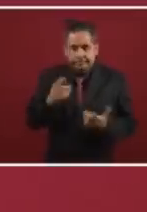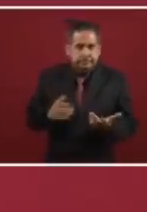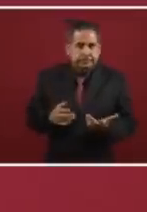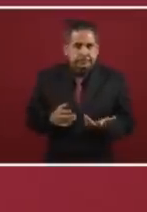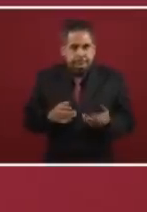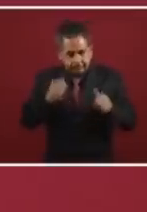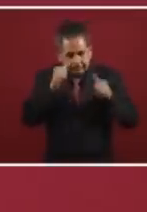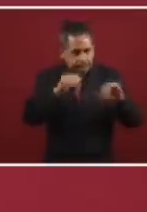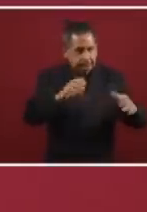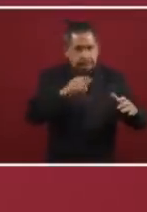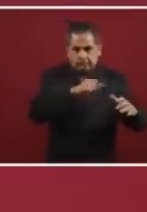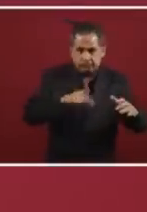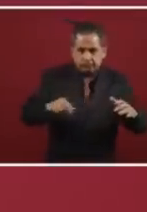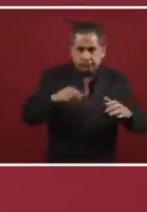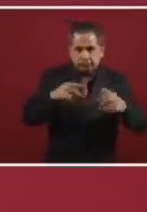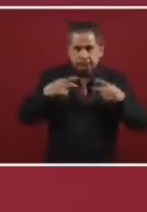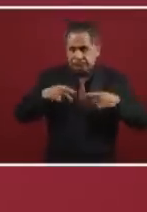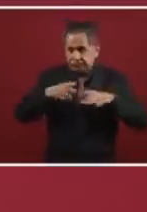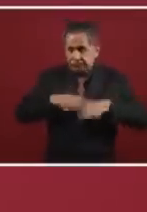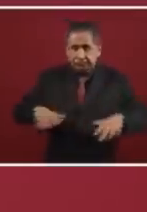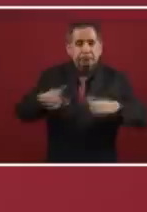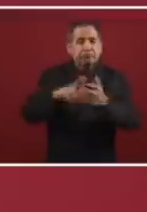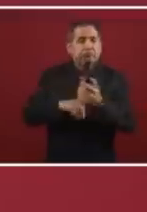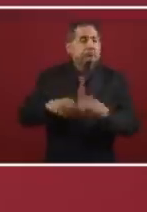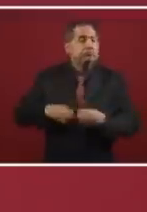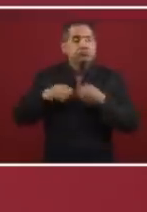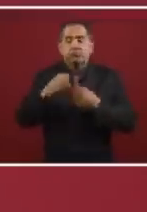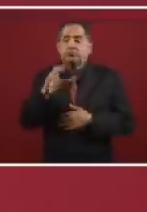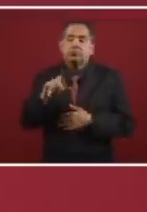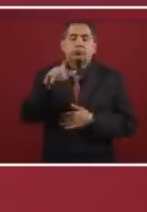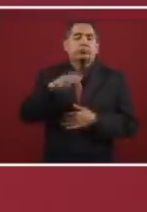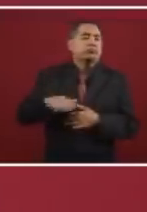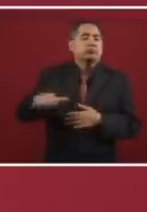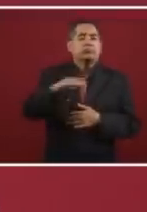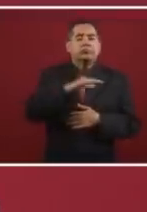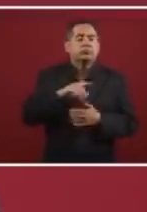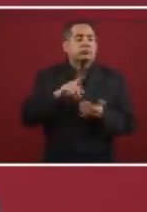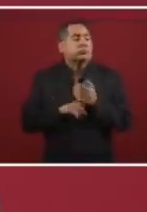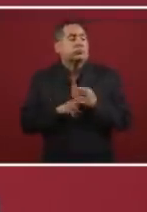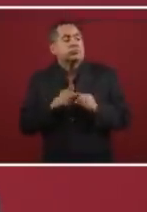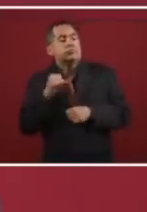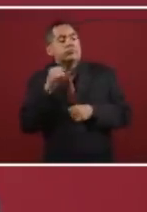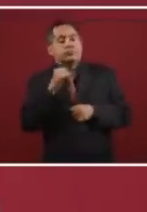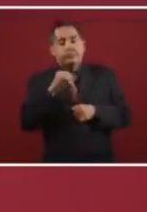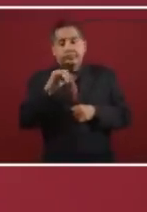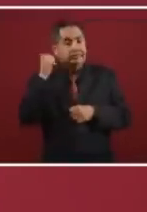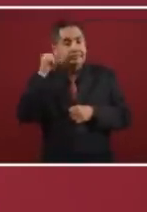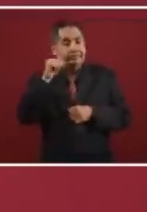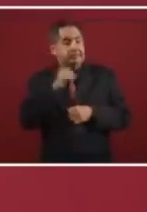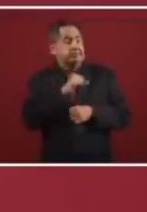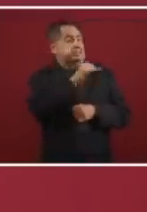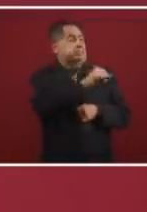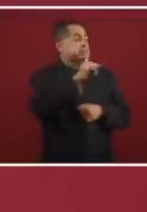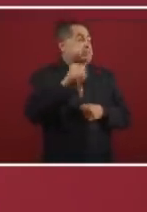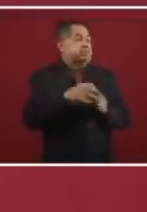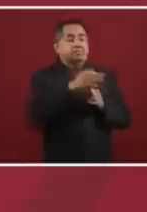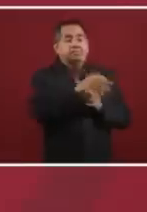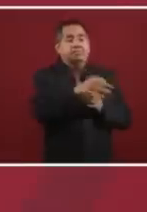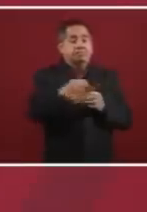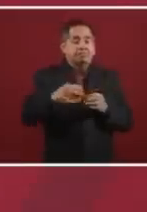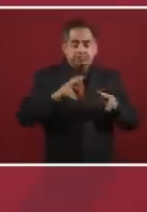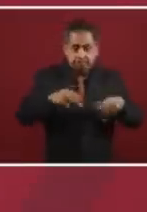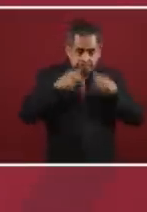atender a la población que vive en las colonias marginadas las colores populares de acapulco